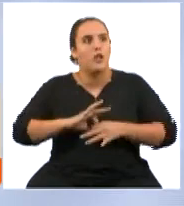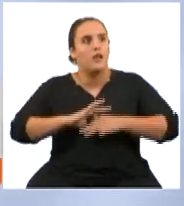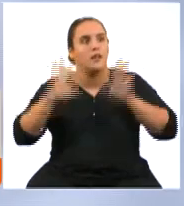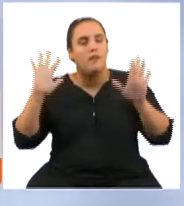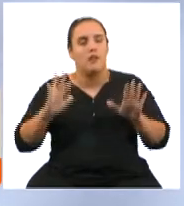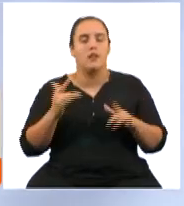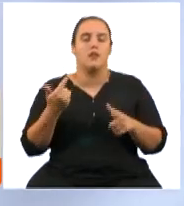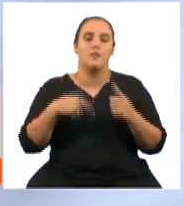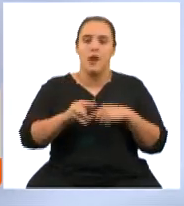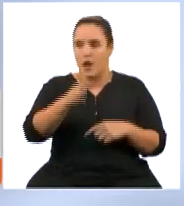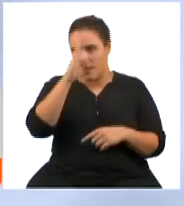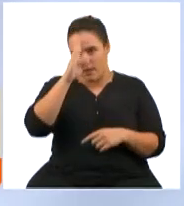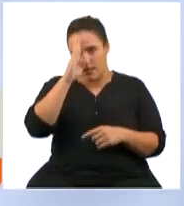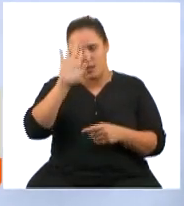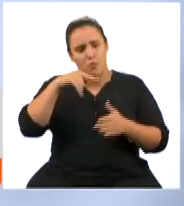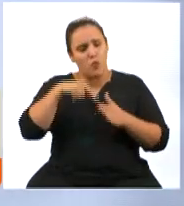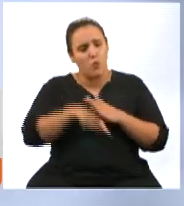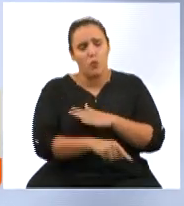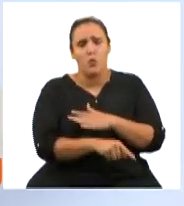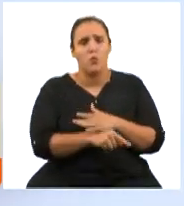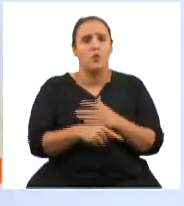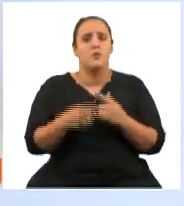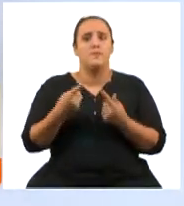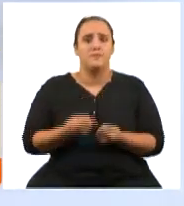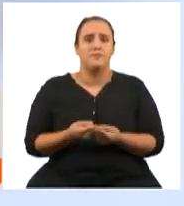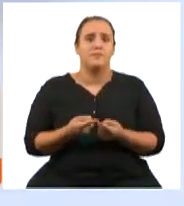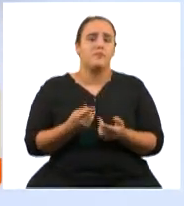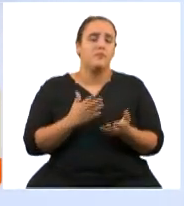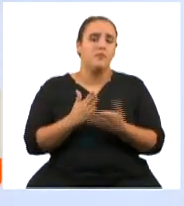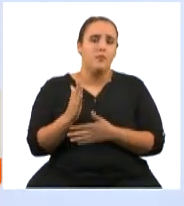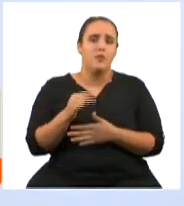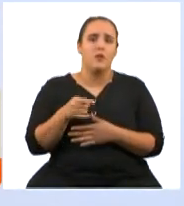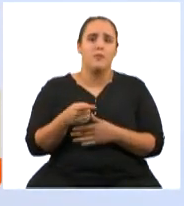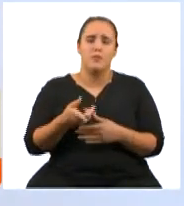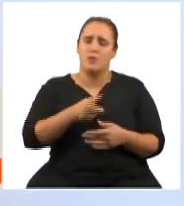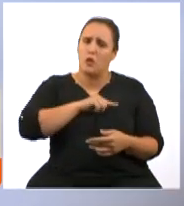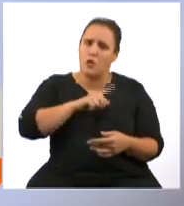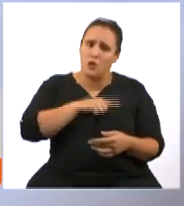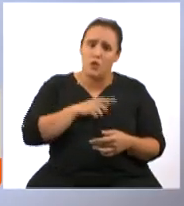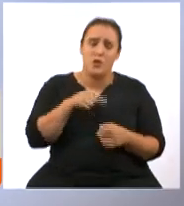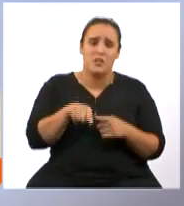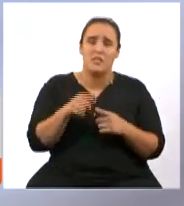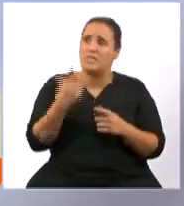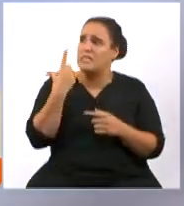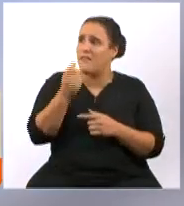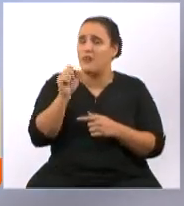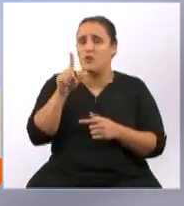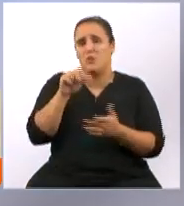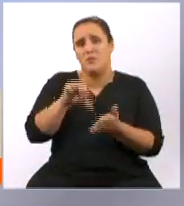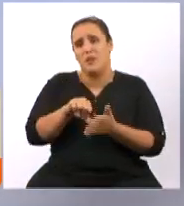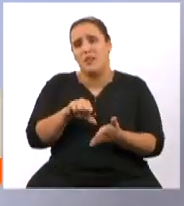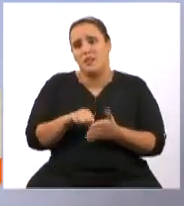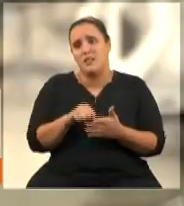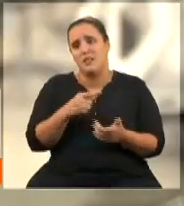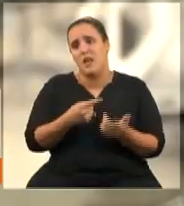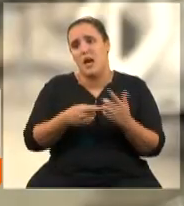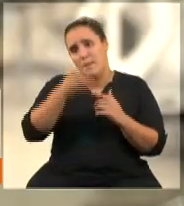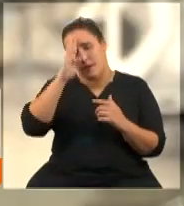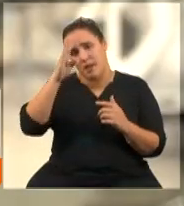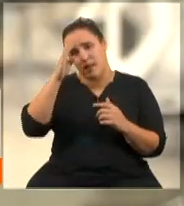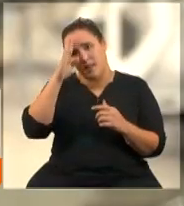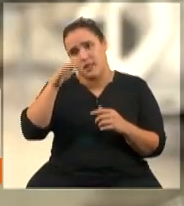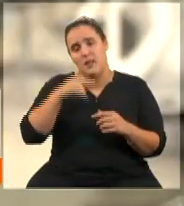ese aprendizaje profundo que impone muchas veces con mucho dolor el destierro que es el aprender a